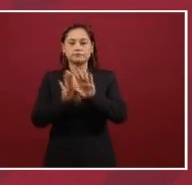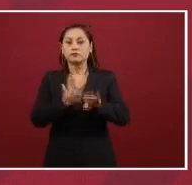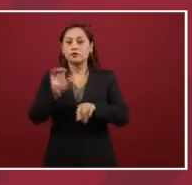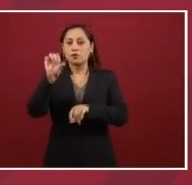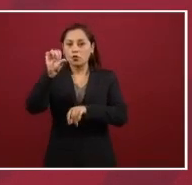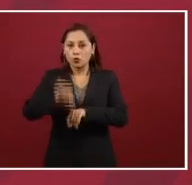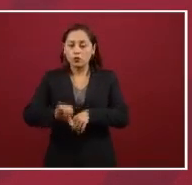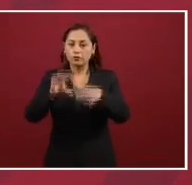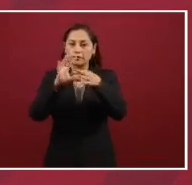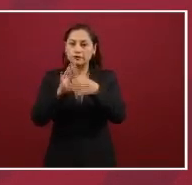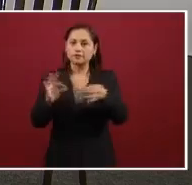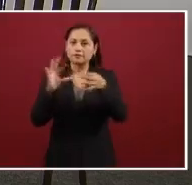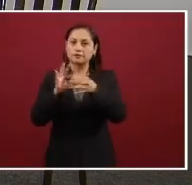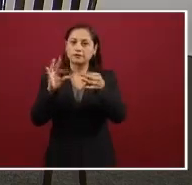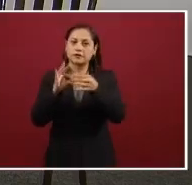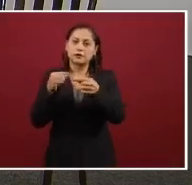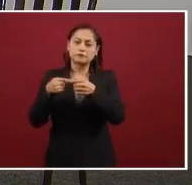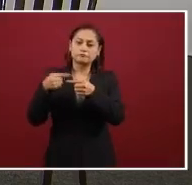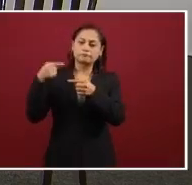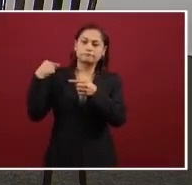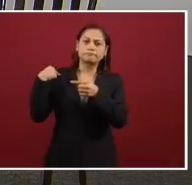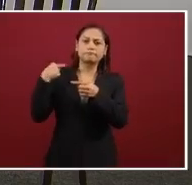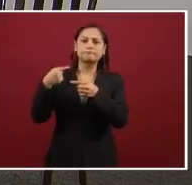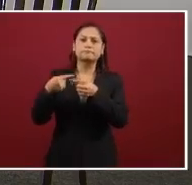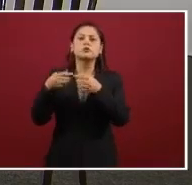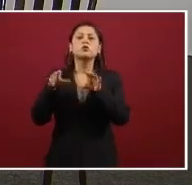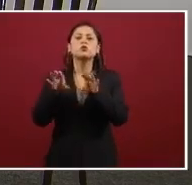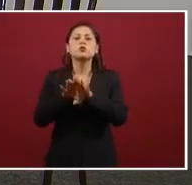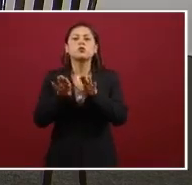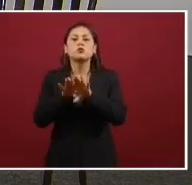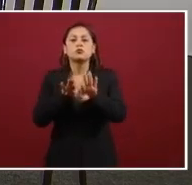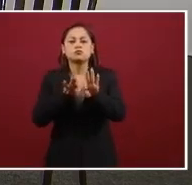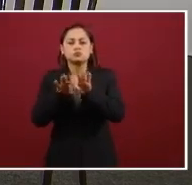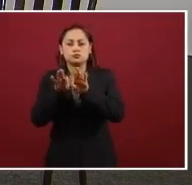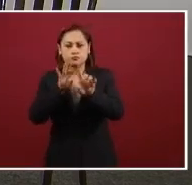va trabajando para